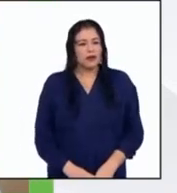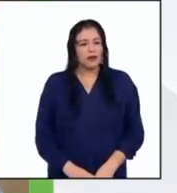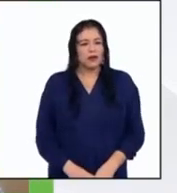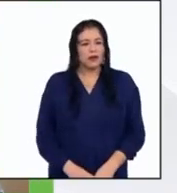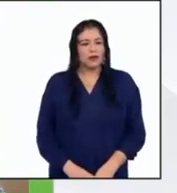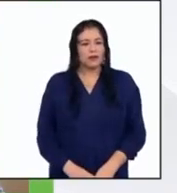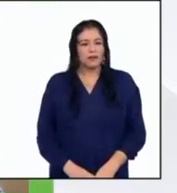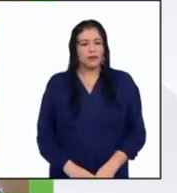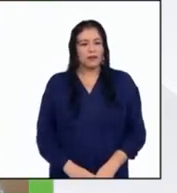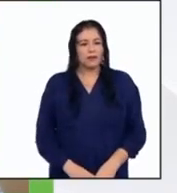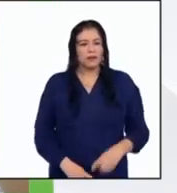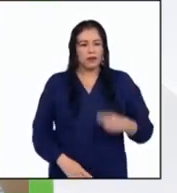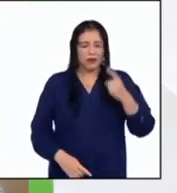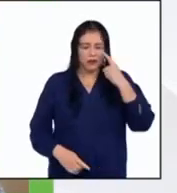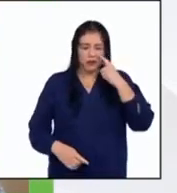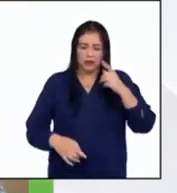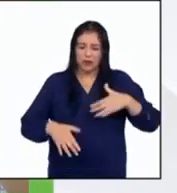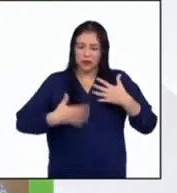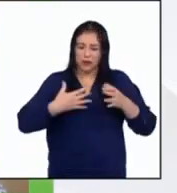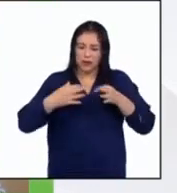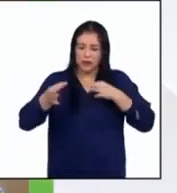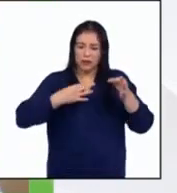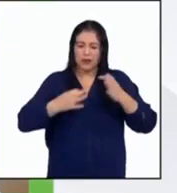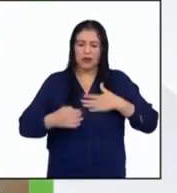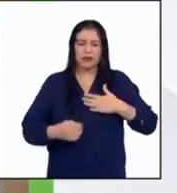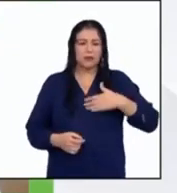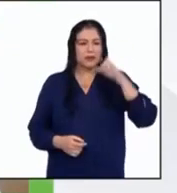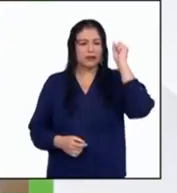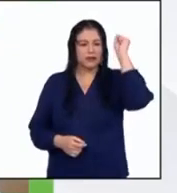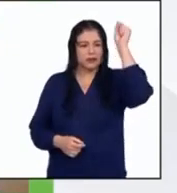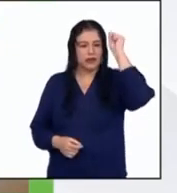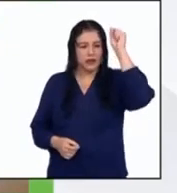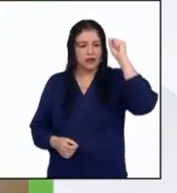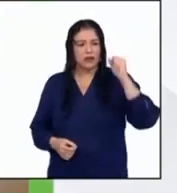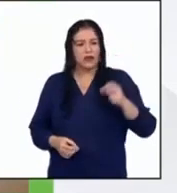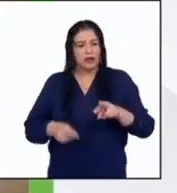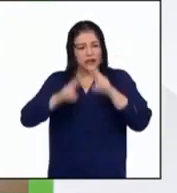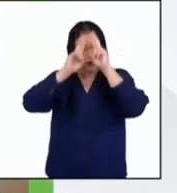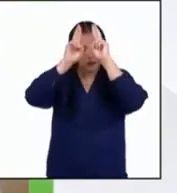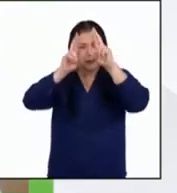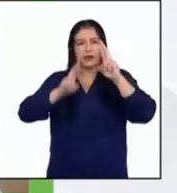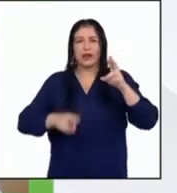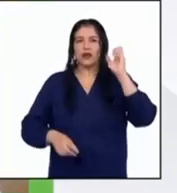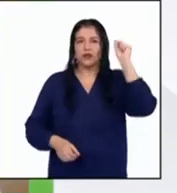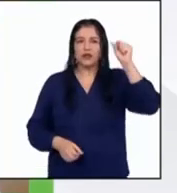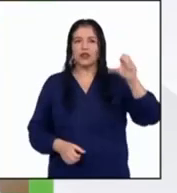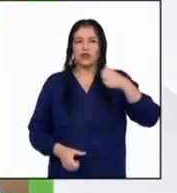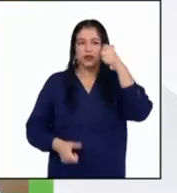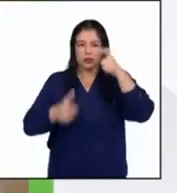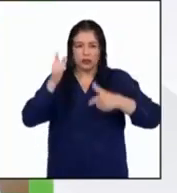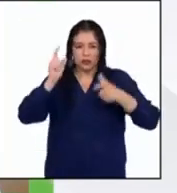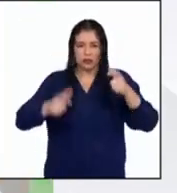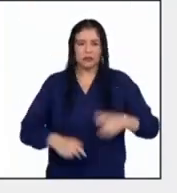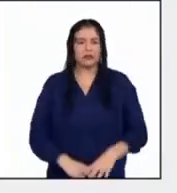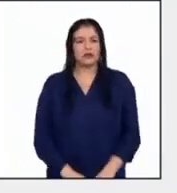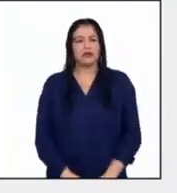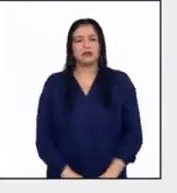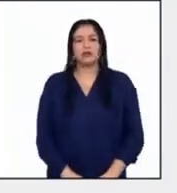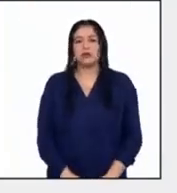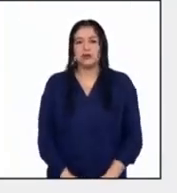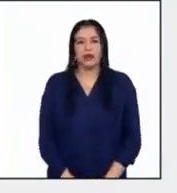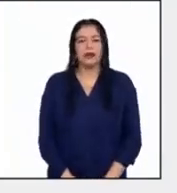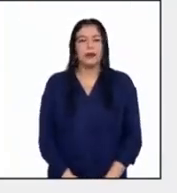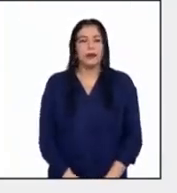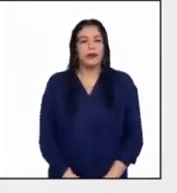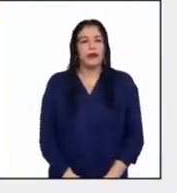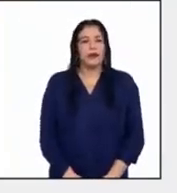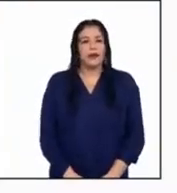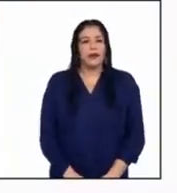hacer respetar nuestros derechos, y hacer respetar los derechos de los demás.